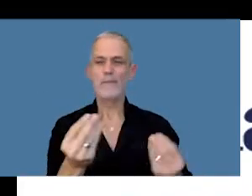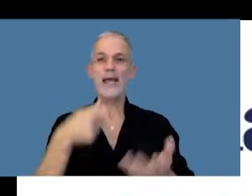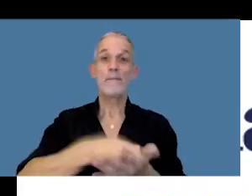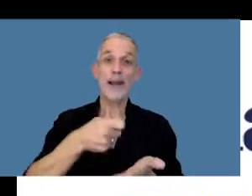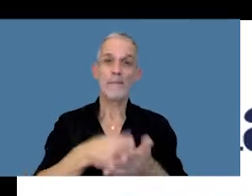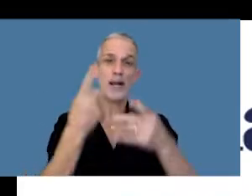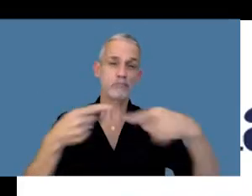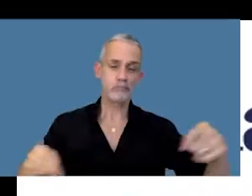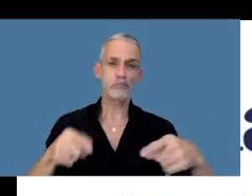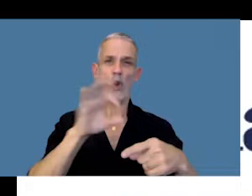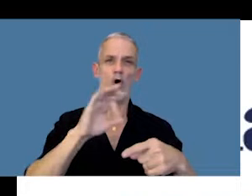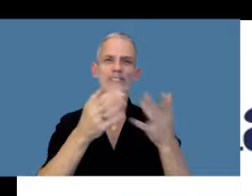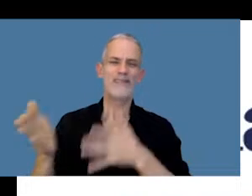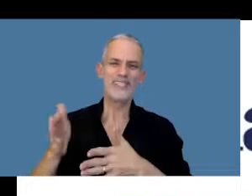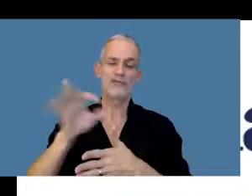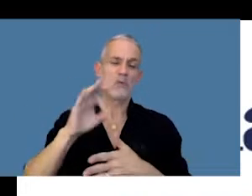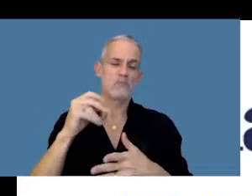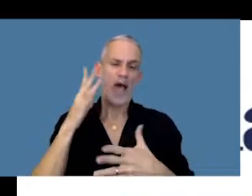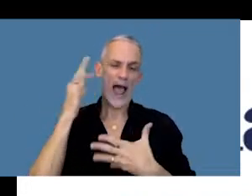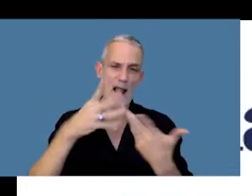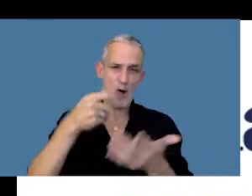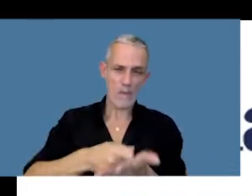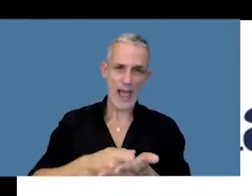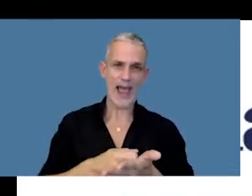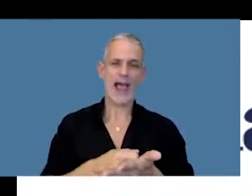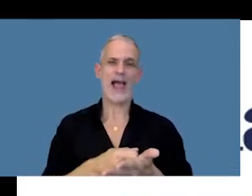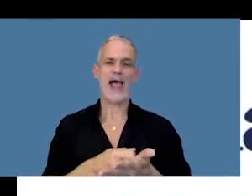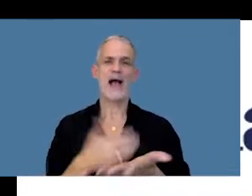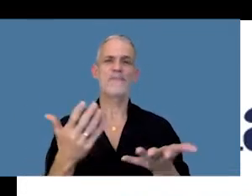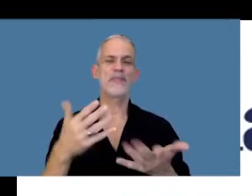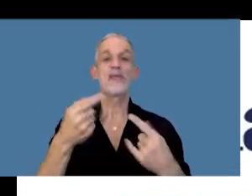bienes o locaciones de servicio o prestaciones